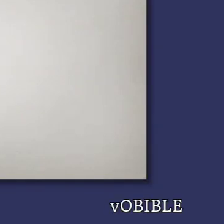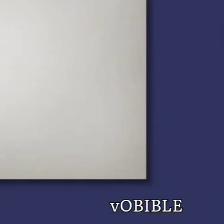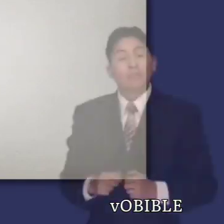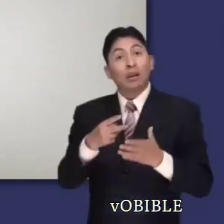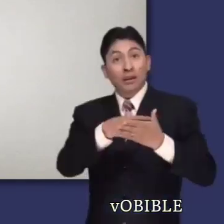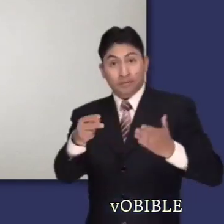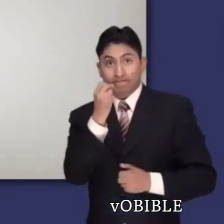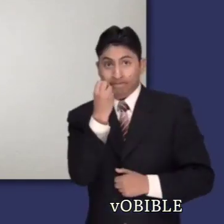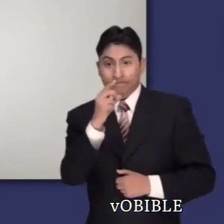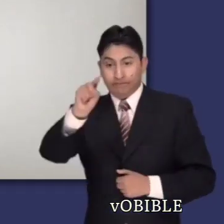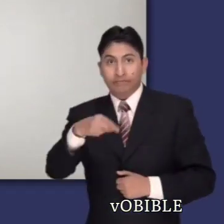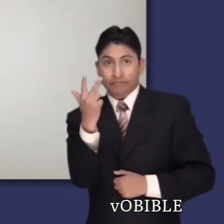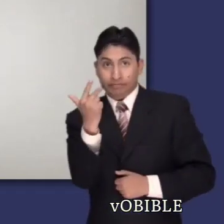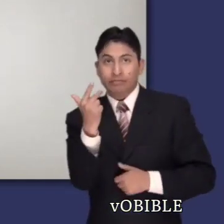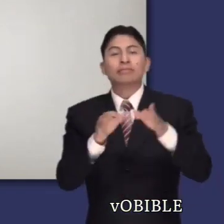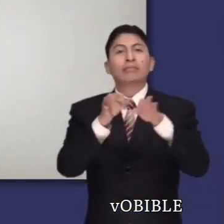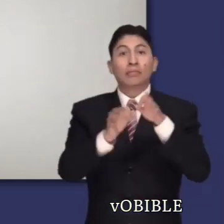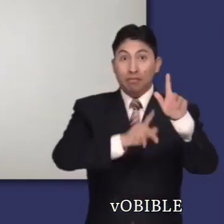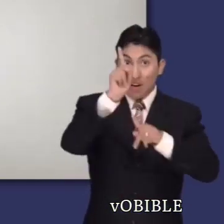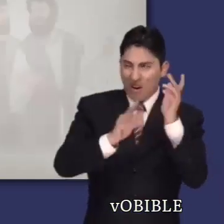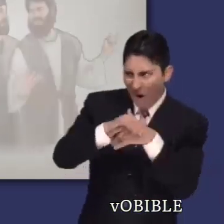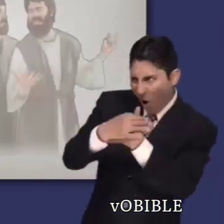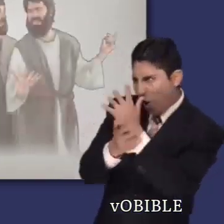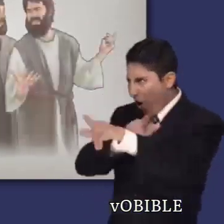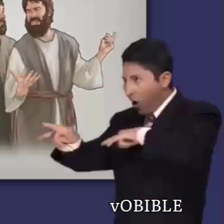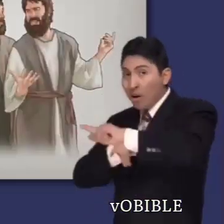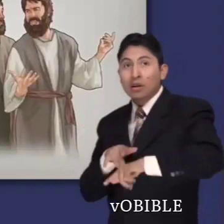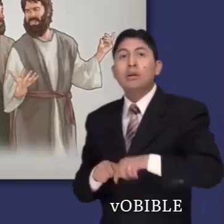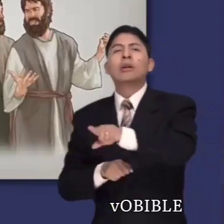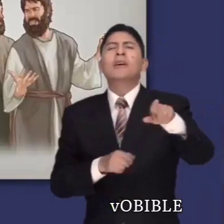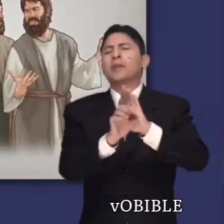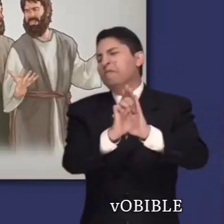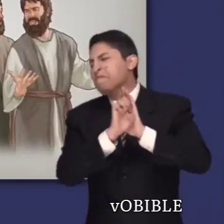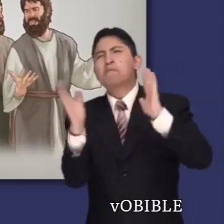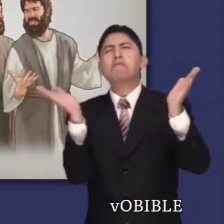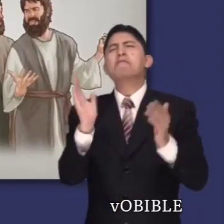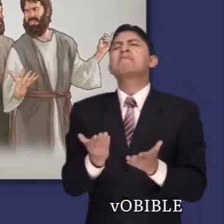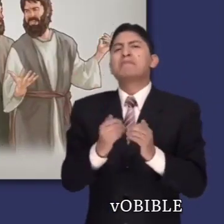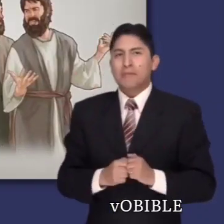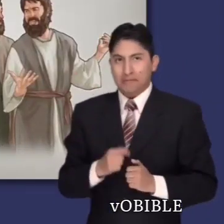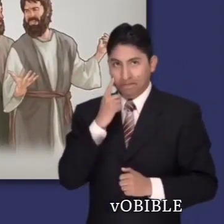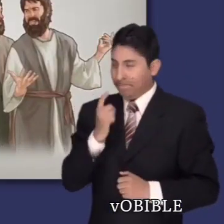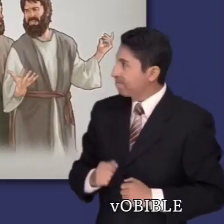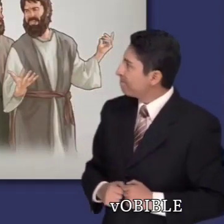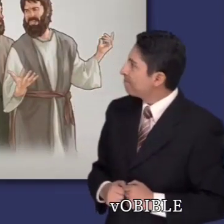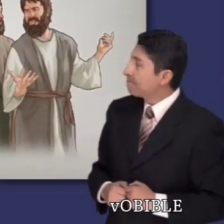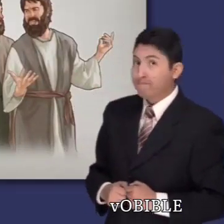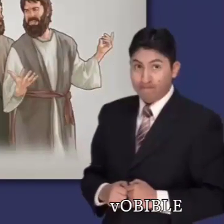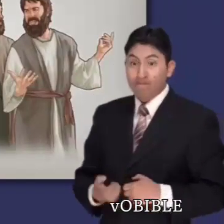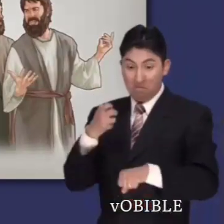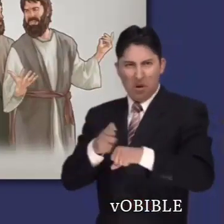Los versículos 12 y 13 utilizan metáforas muy descriptivas para hablar de los intrusos que se habían infiltrado en la